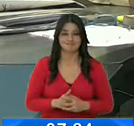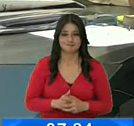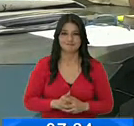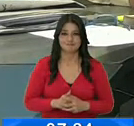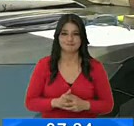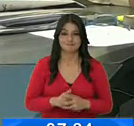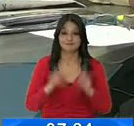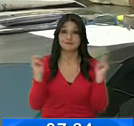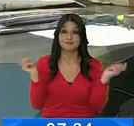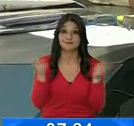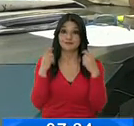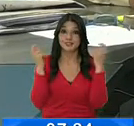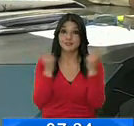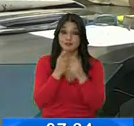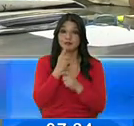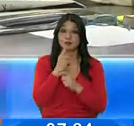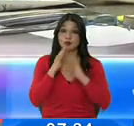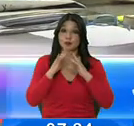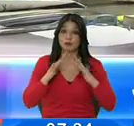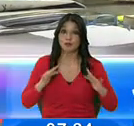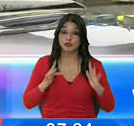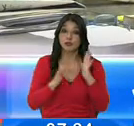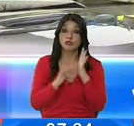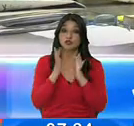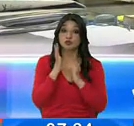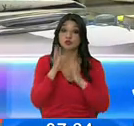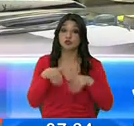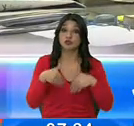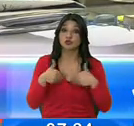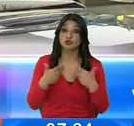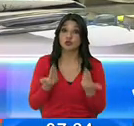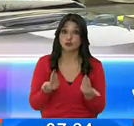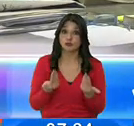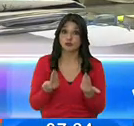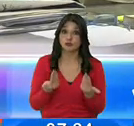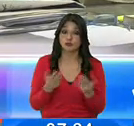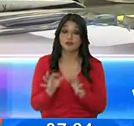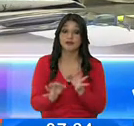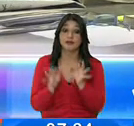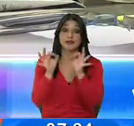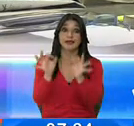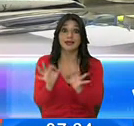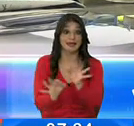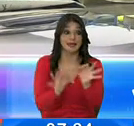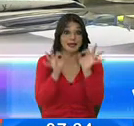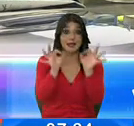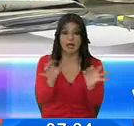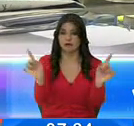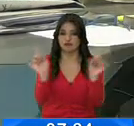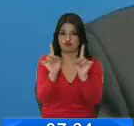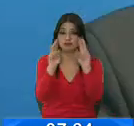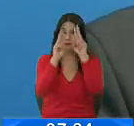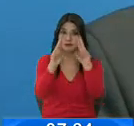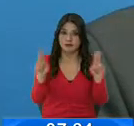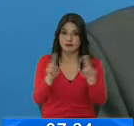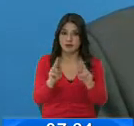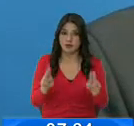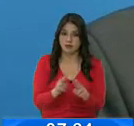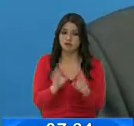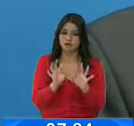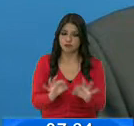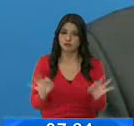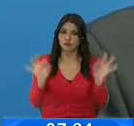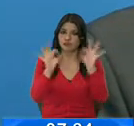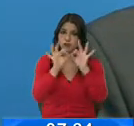festejamos el cumpleaños de mi adiós con binarios y no solamente los regalos sino que la navidad sea el momento propicio